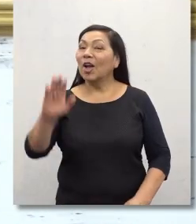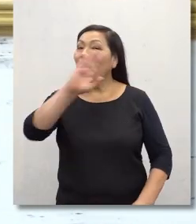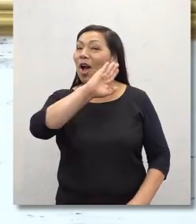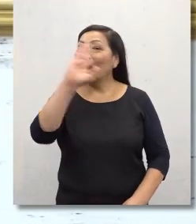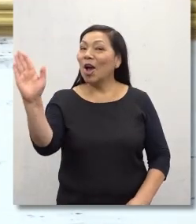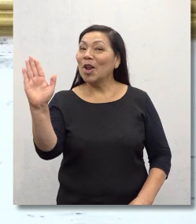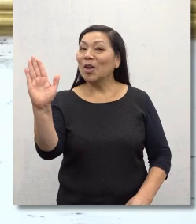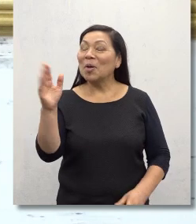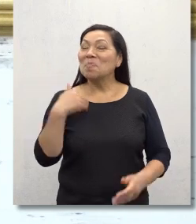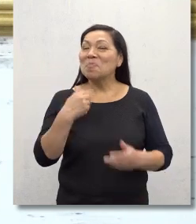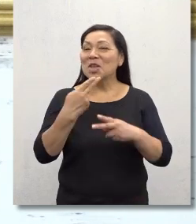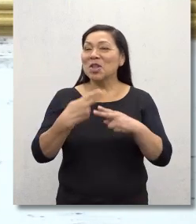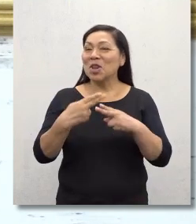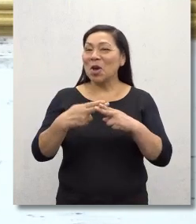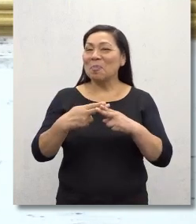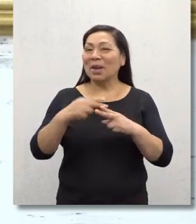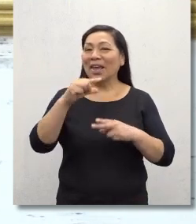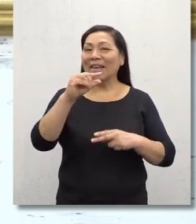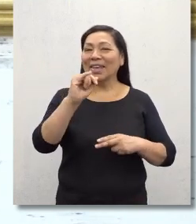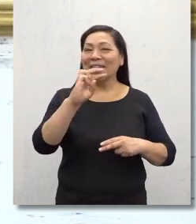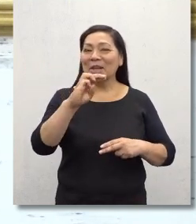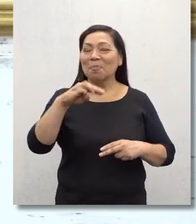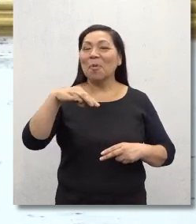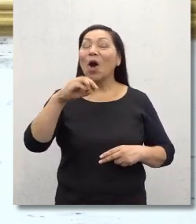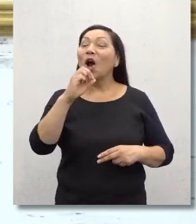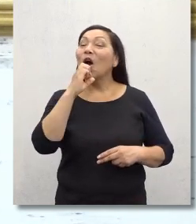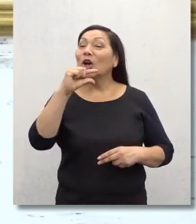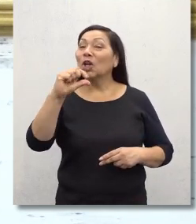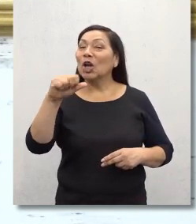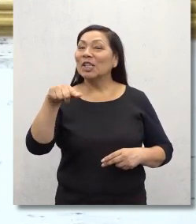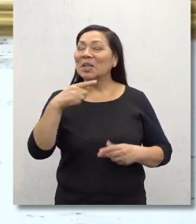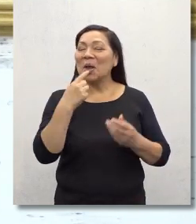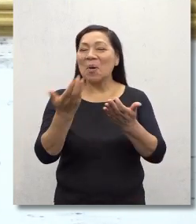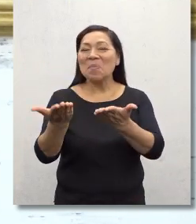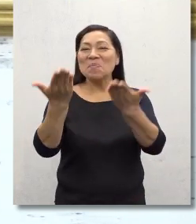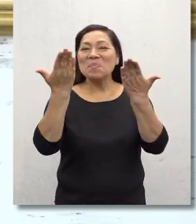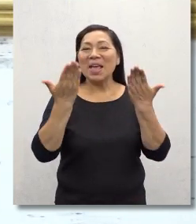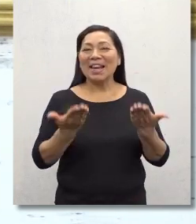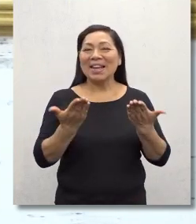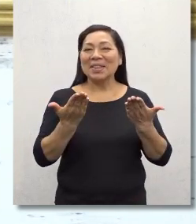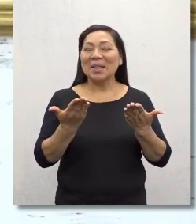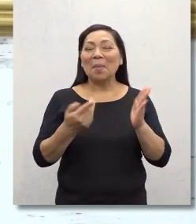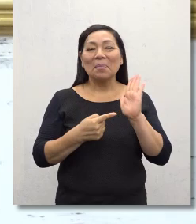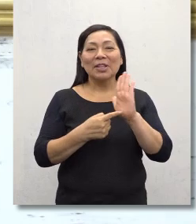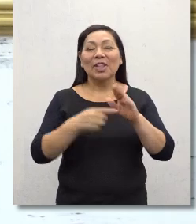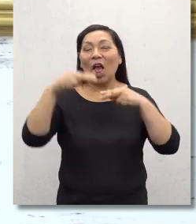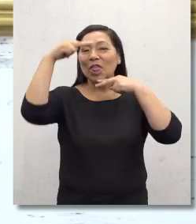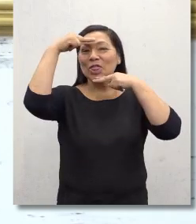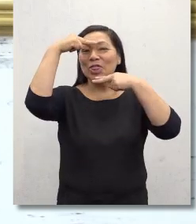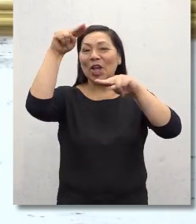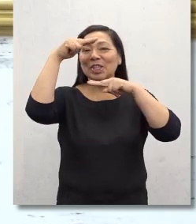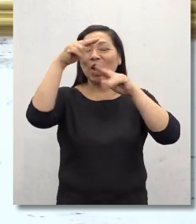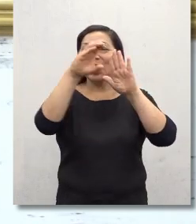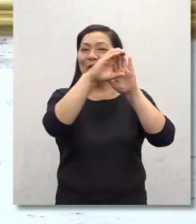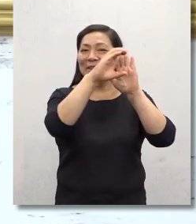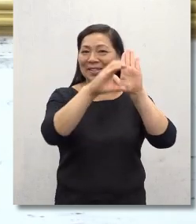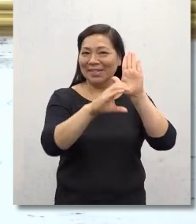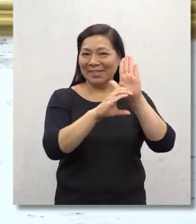Hola, los saluda Guillermo González Navarrete, quien les da la más cordial bienvenida al presente noticiero